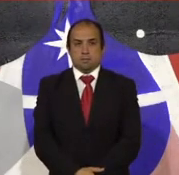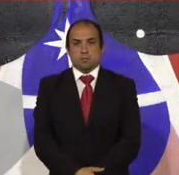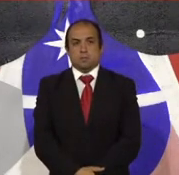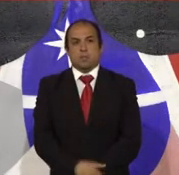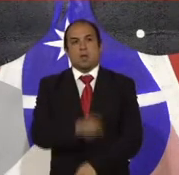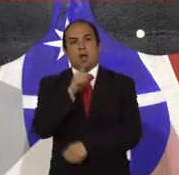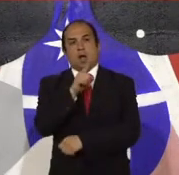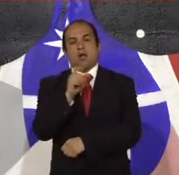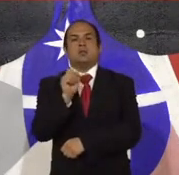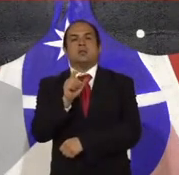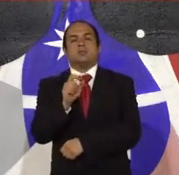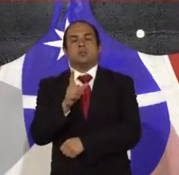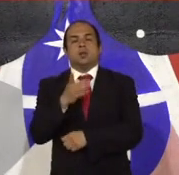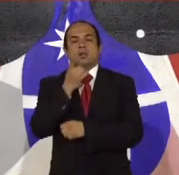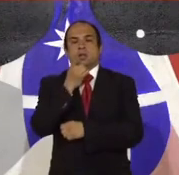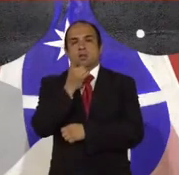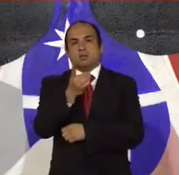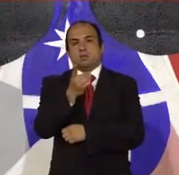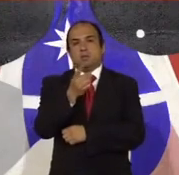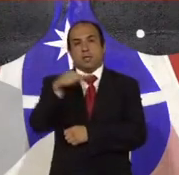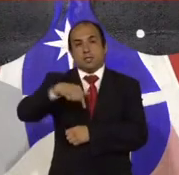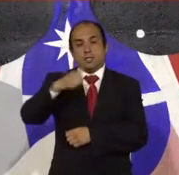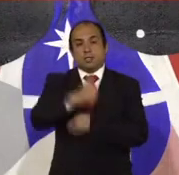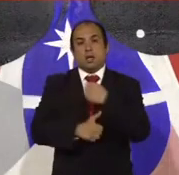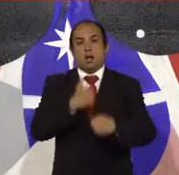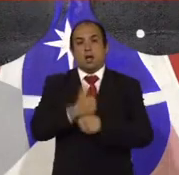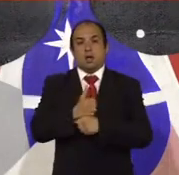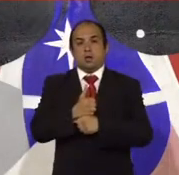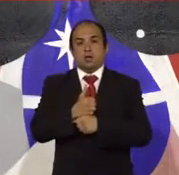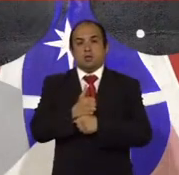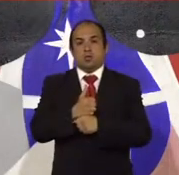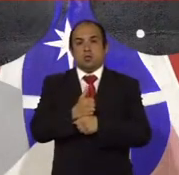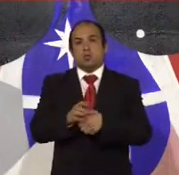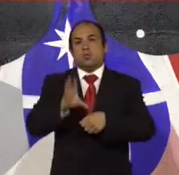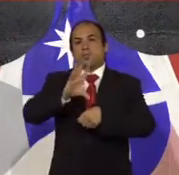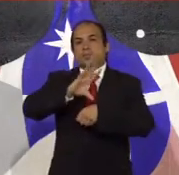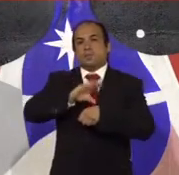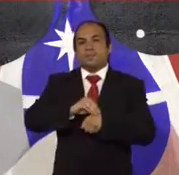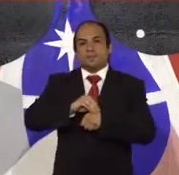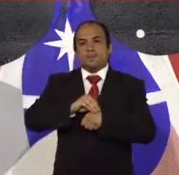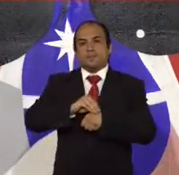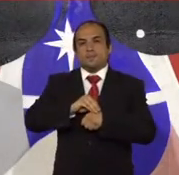Aquí también les comento, este año son en total